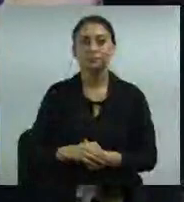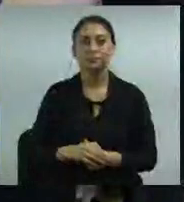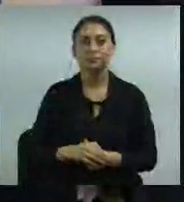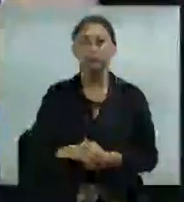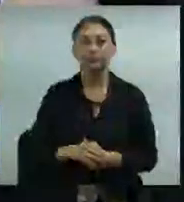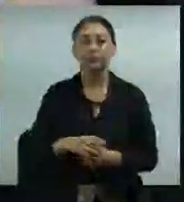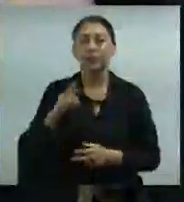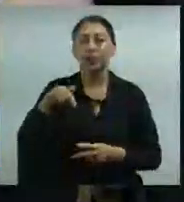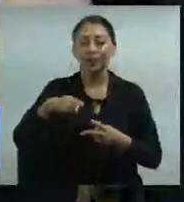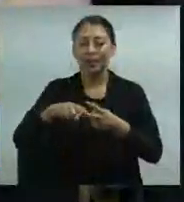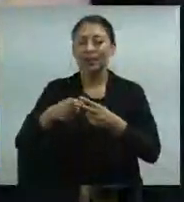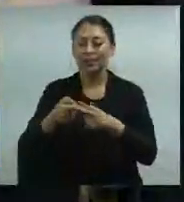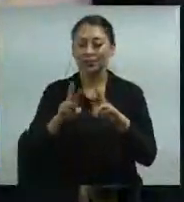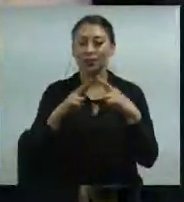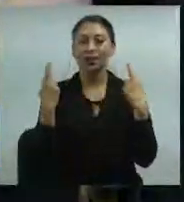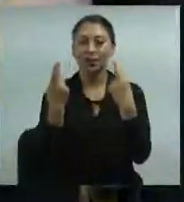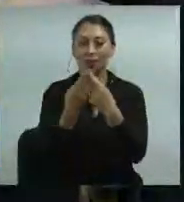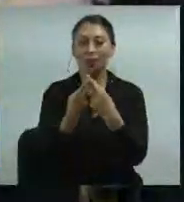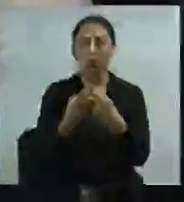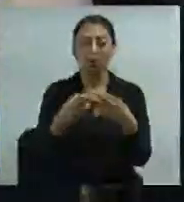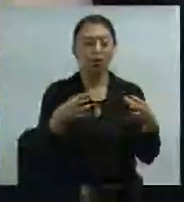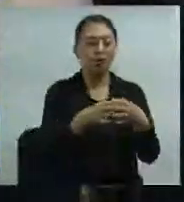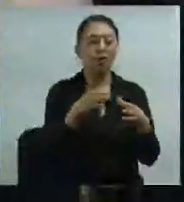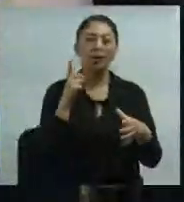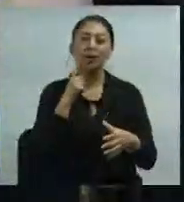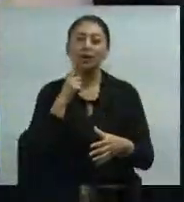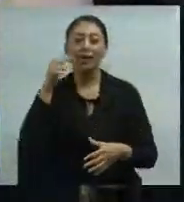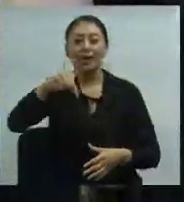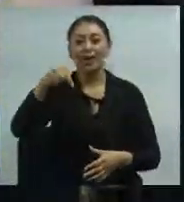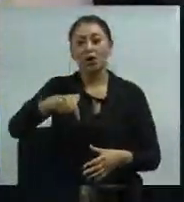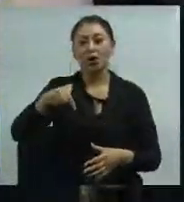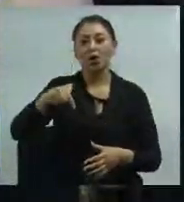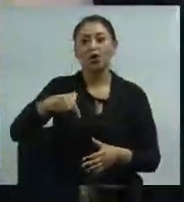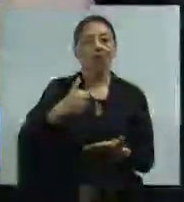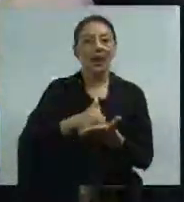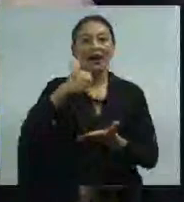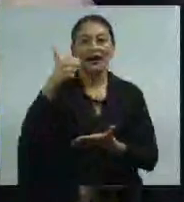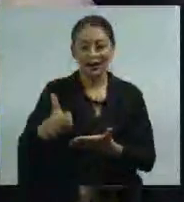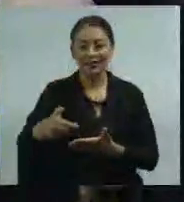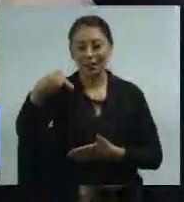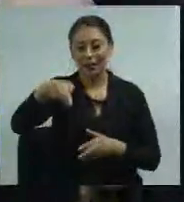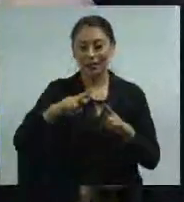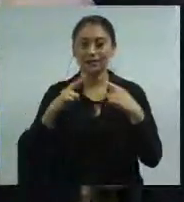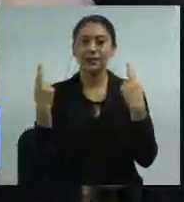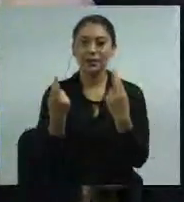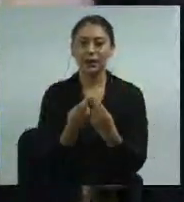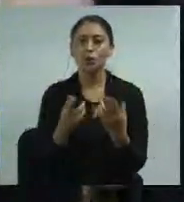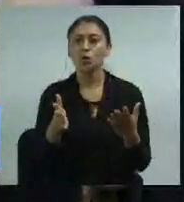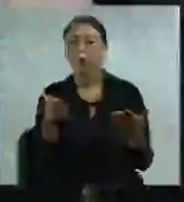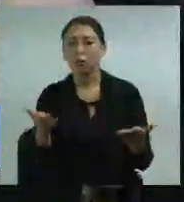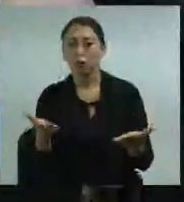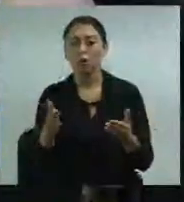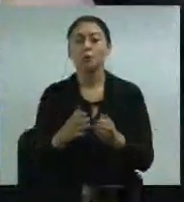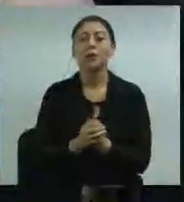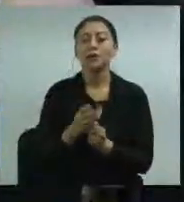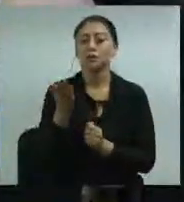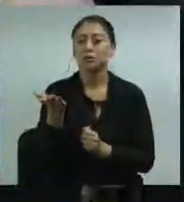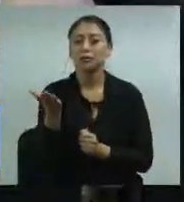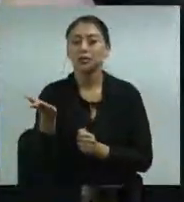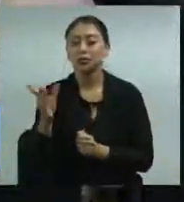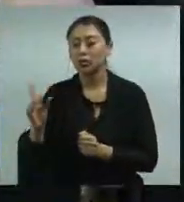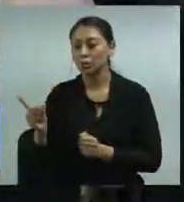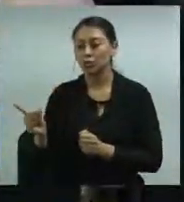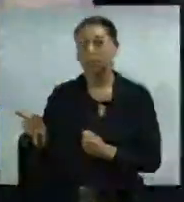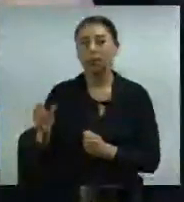Se dará inicio a la sesión de jefes de bloque programada para este día. La agenda para la presente sesión. Solicito, por favor, al diputado